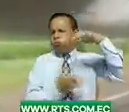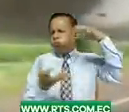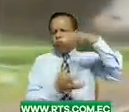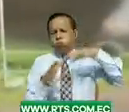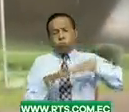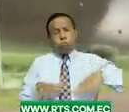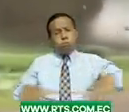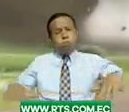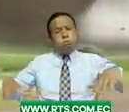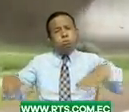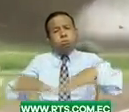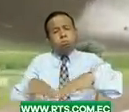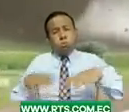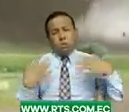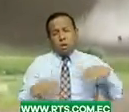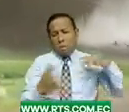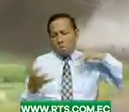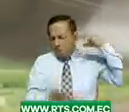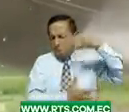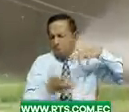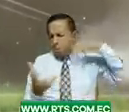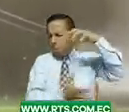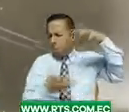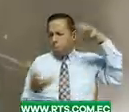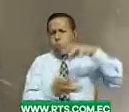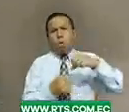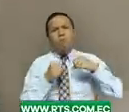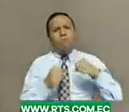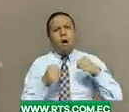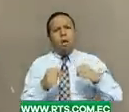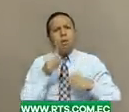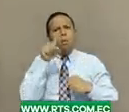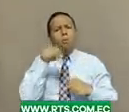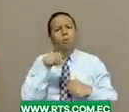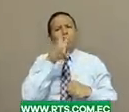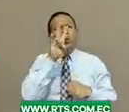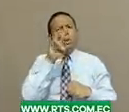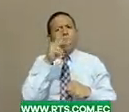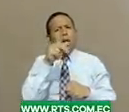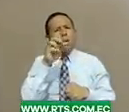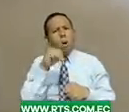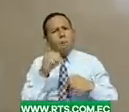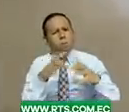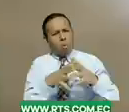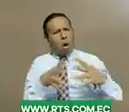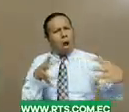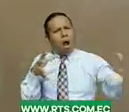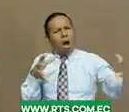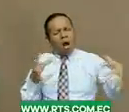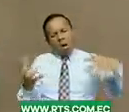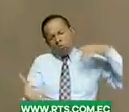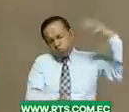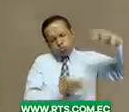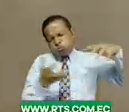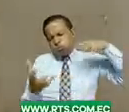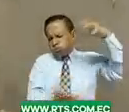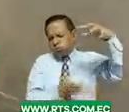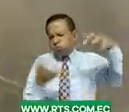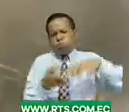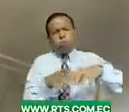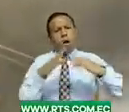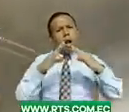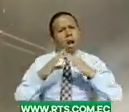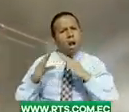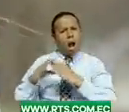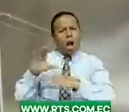de ancho arrasó con todo a su paso, destruyendo casas y granjas a medida que avanzaba, dejando un rastro de escombros y tierra